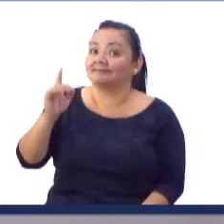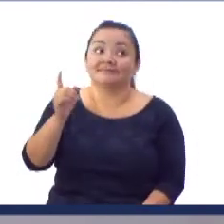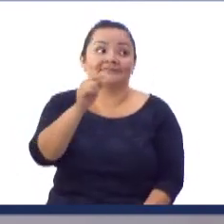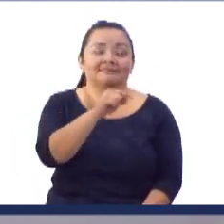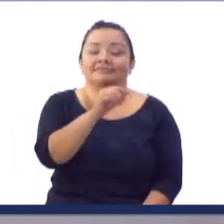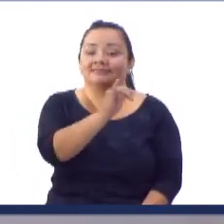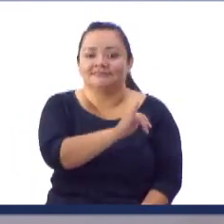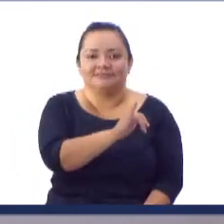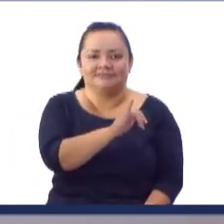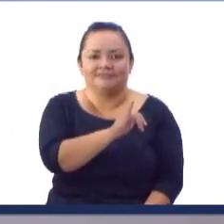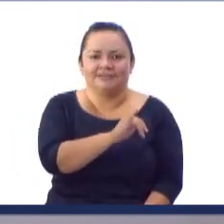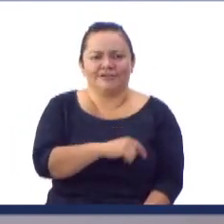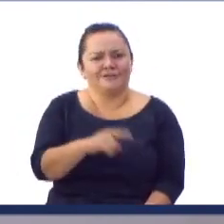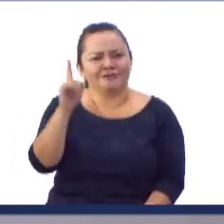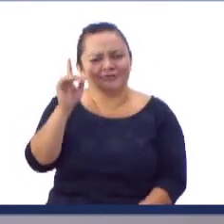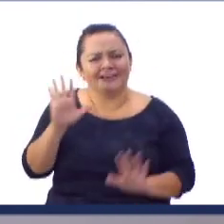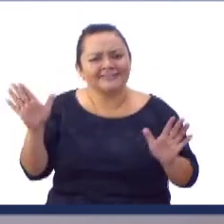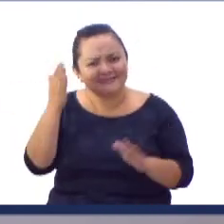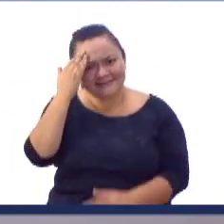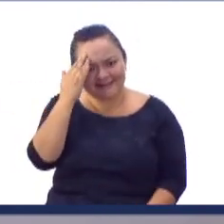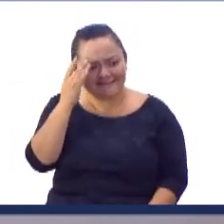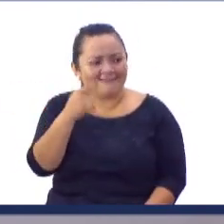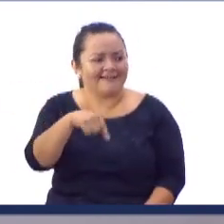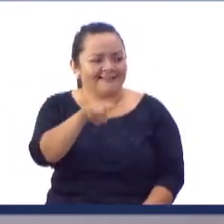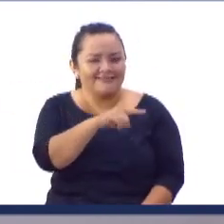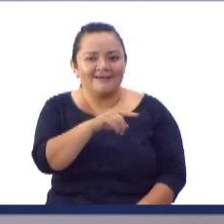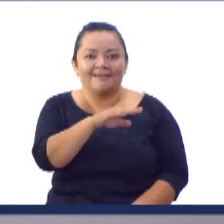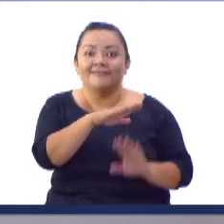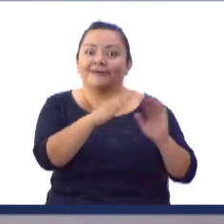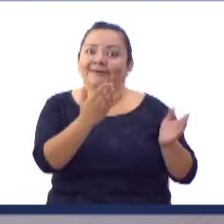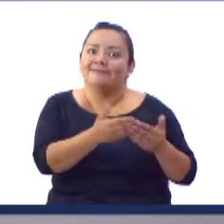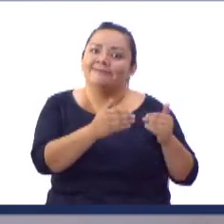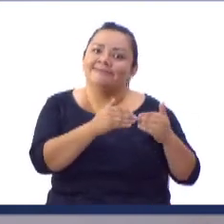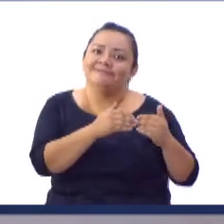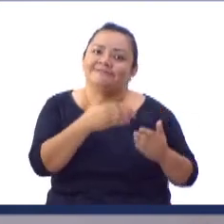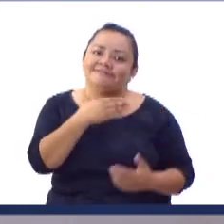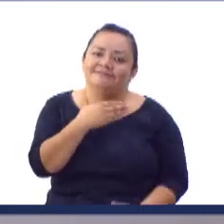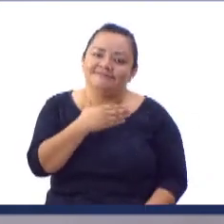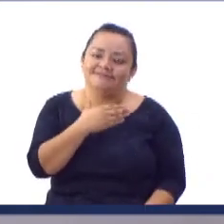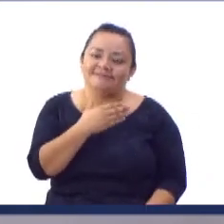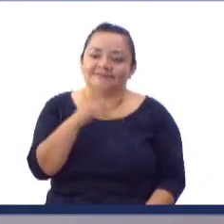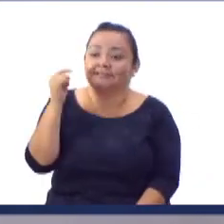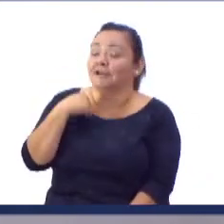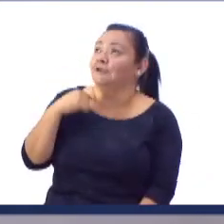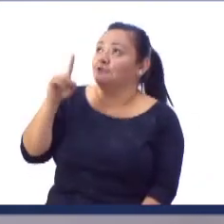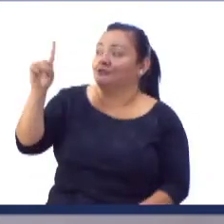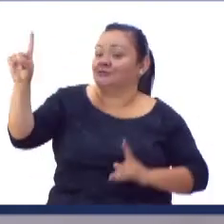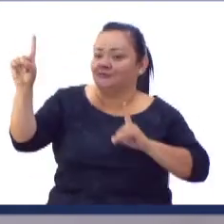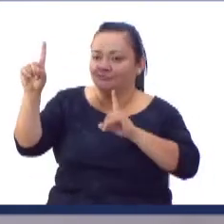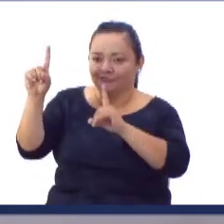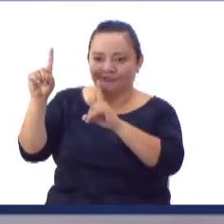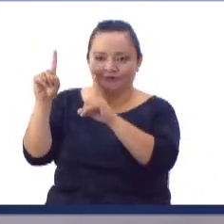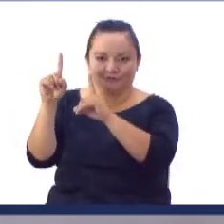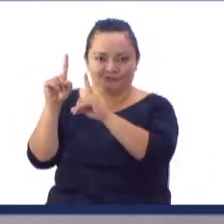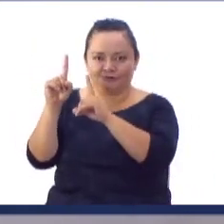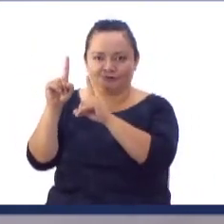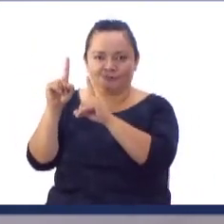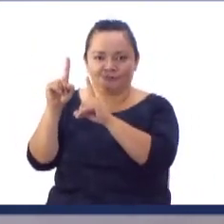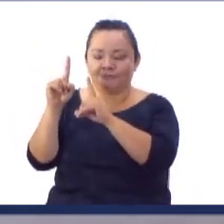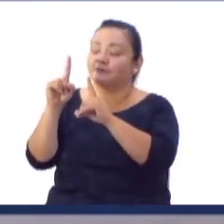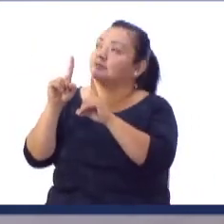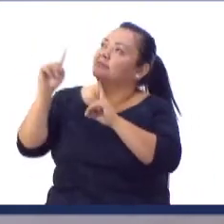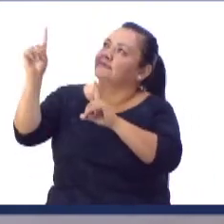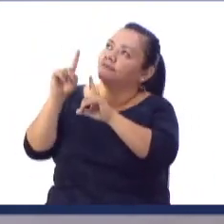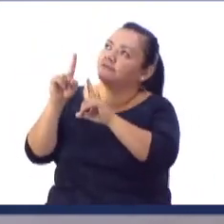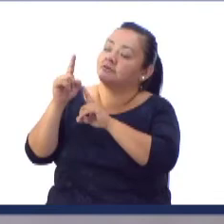o sea no nos dejó desamparado sabía que los dejamos mundo muy diferente hecho pero yo voy a ti padre santo a los que me han